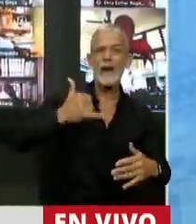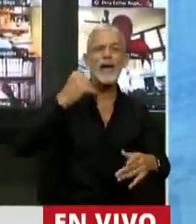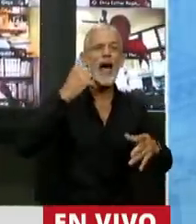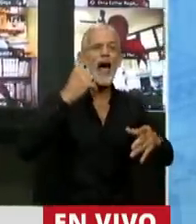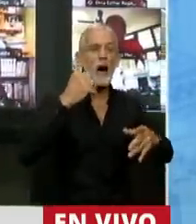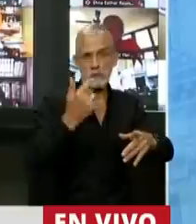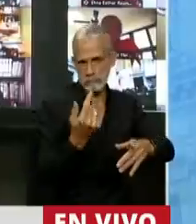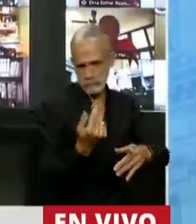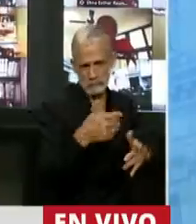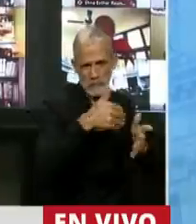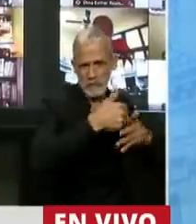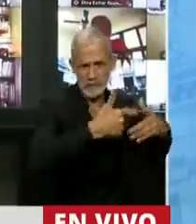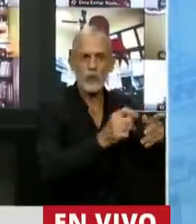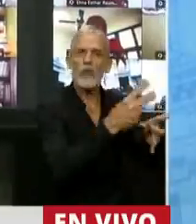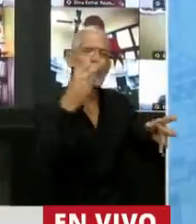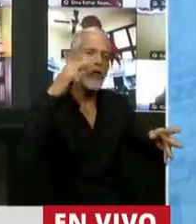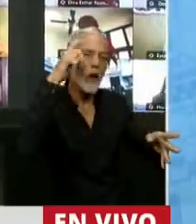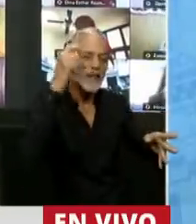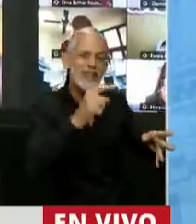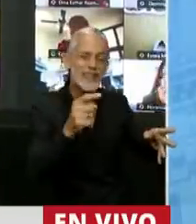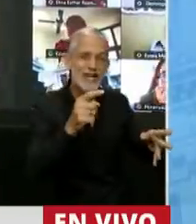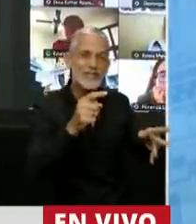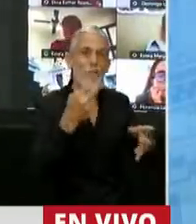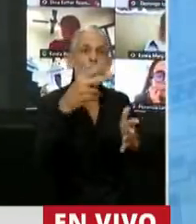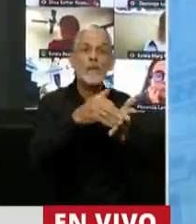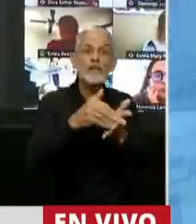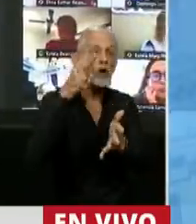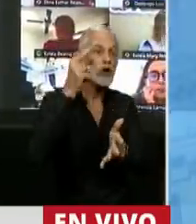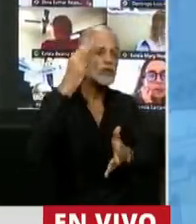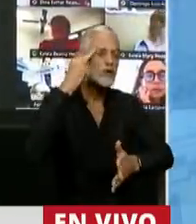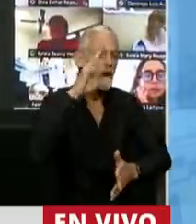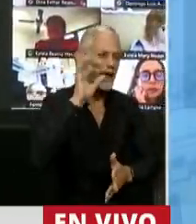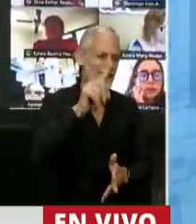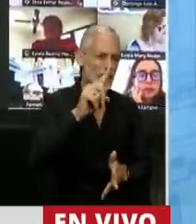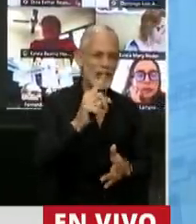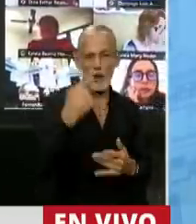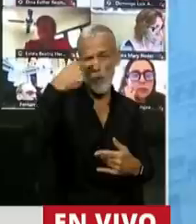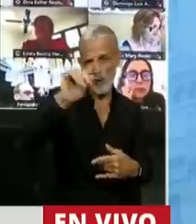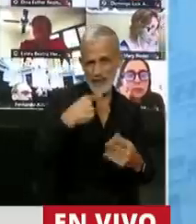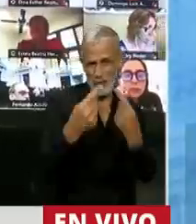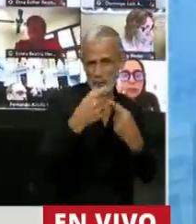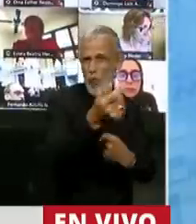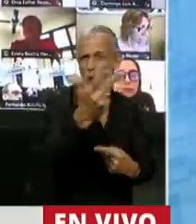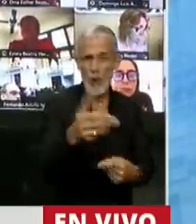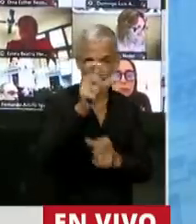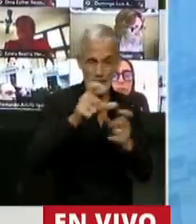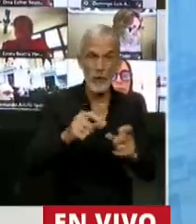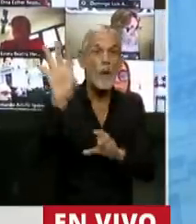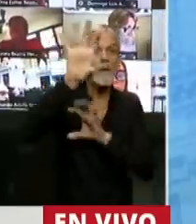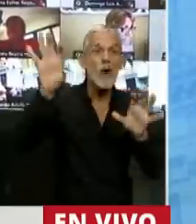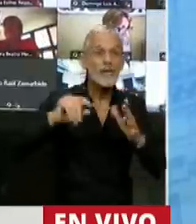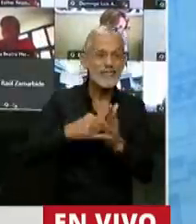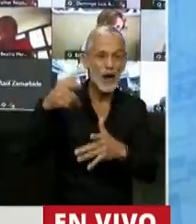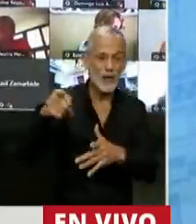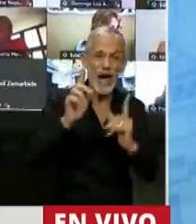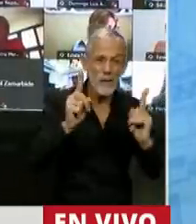2.981.000 habitantes. En el 2010 tenía 2.890.000, que es el último censo. La provincia de Buenos Aires en el